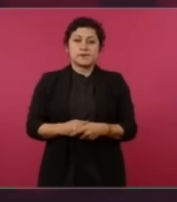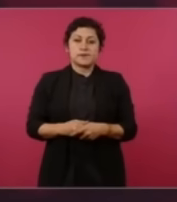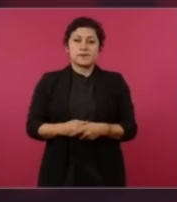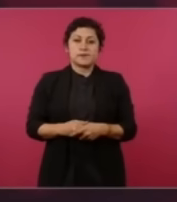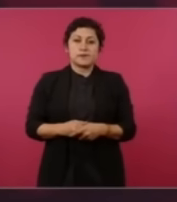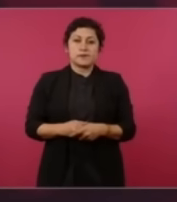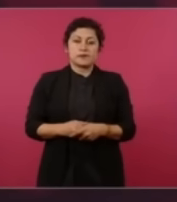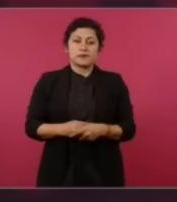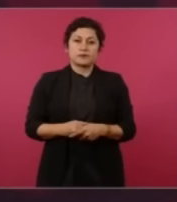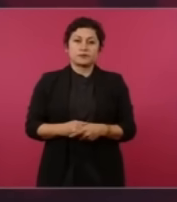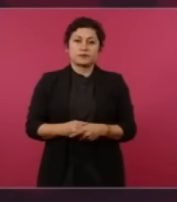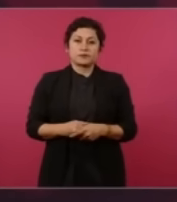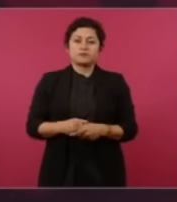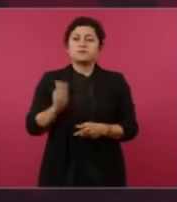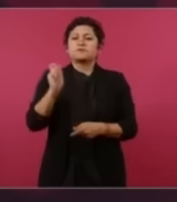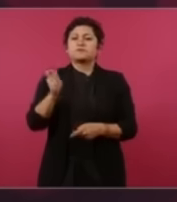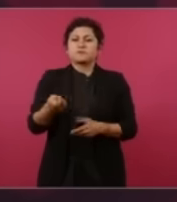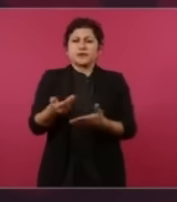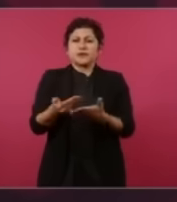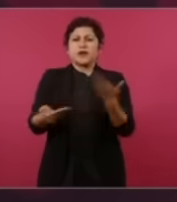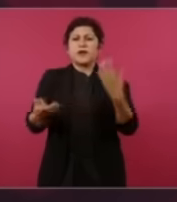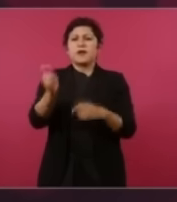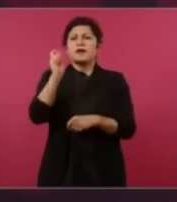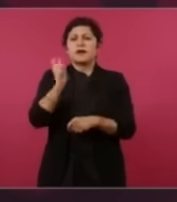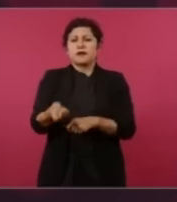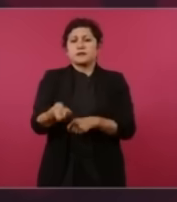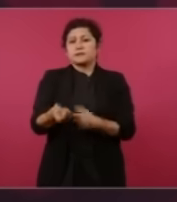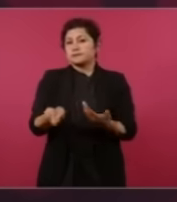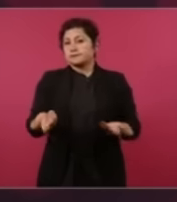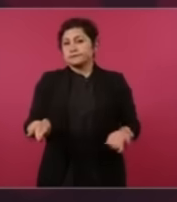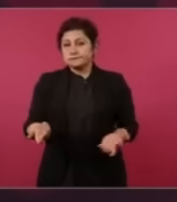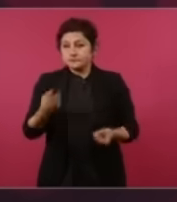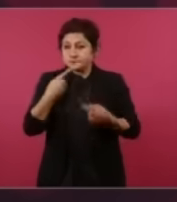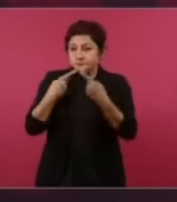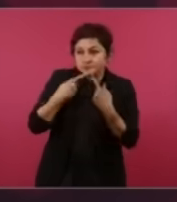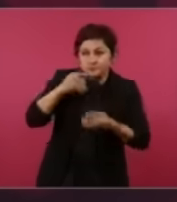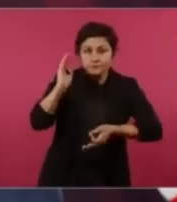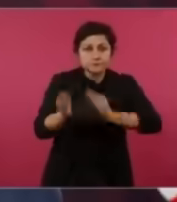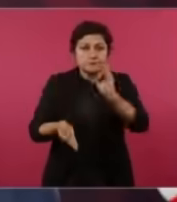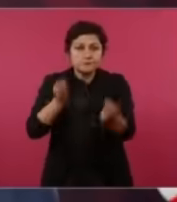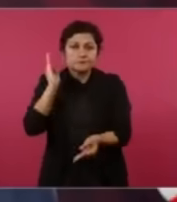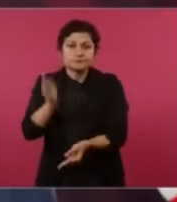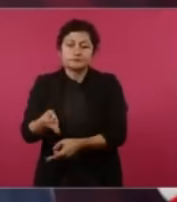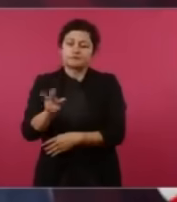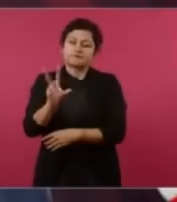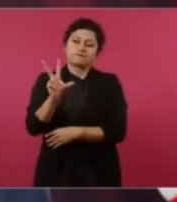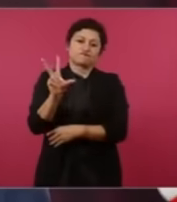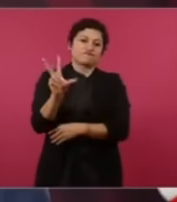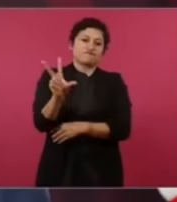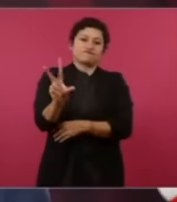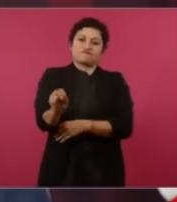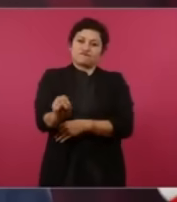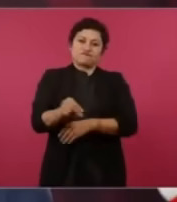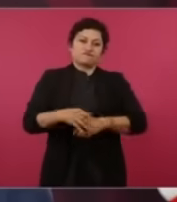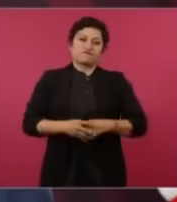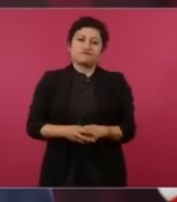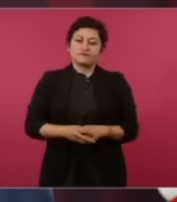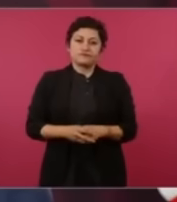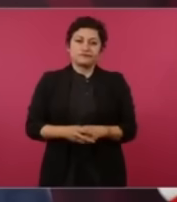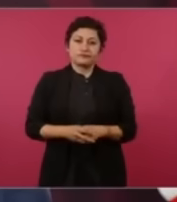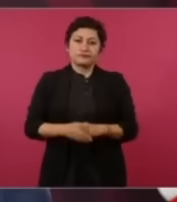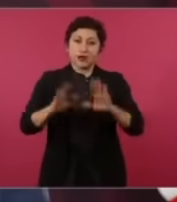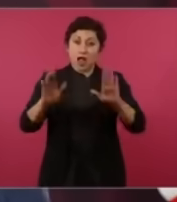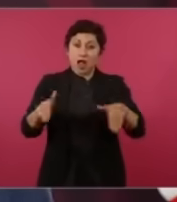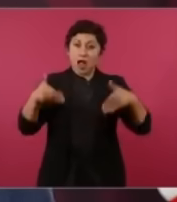Donde ya no se permite que la agenda la impongan